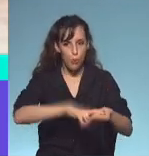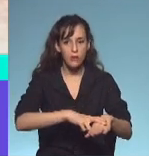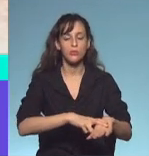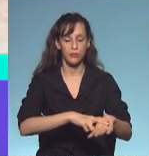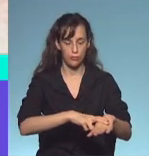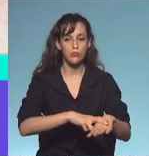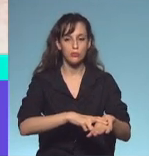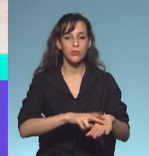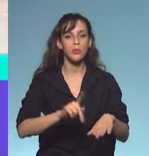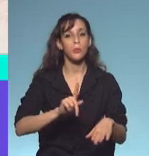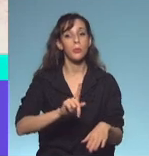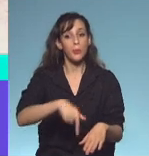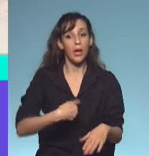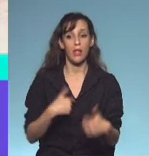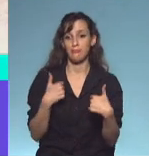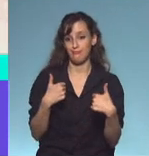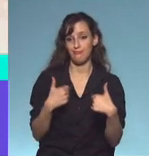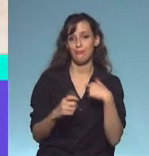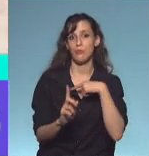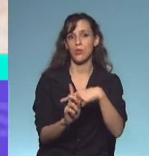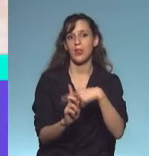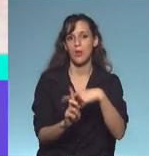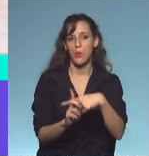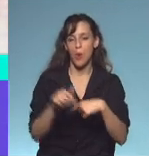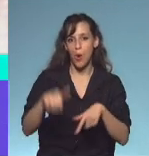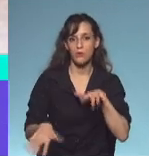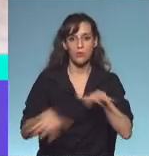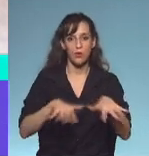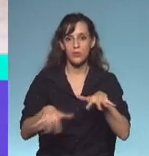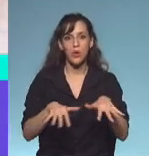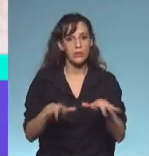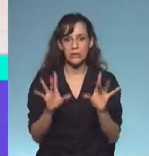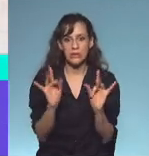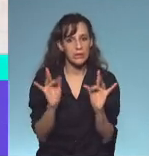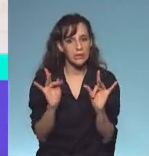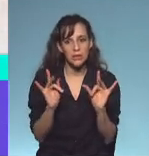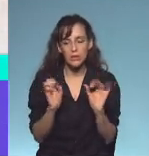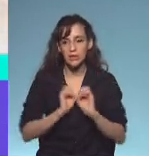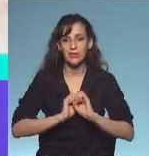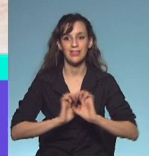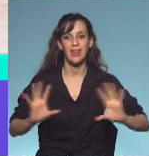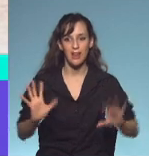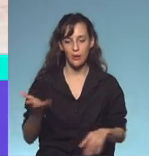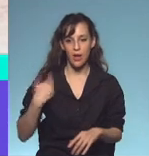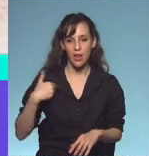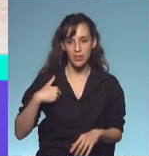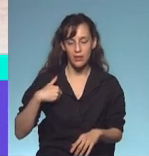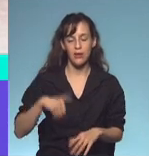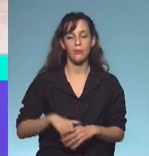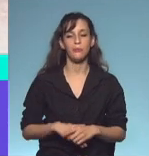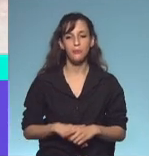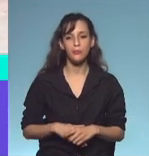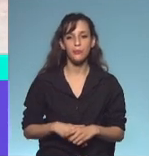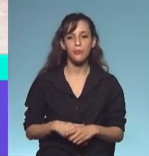nos llena de buenas noticias en este momento tan dramático que está viviendo la Argentina, donde cada